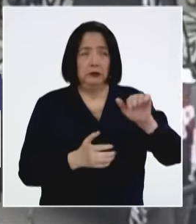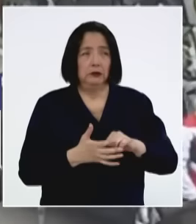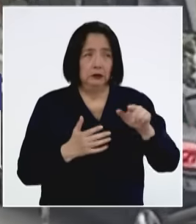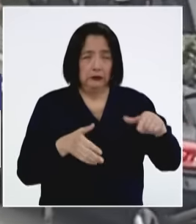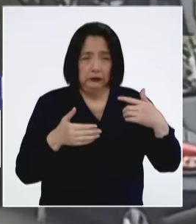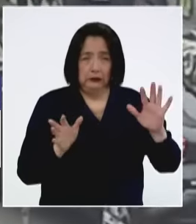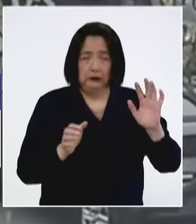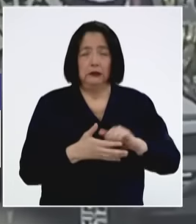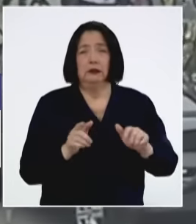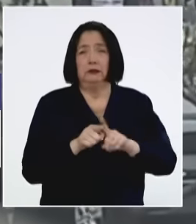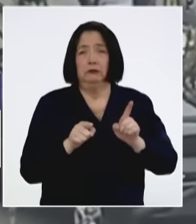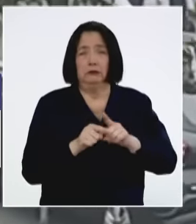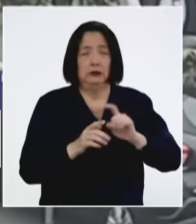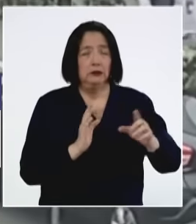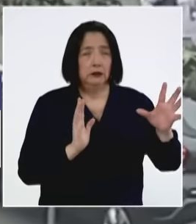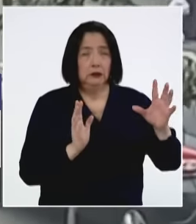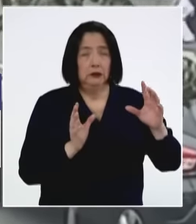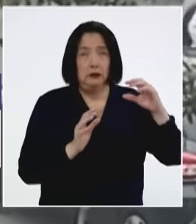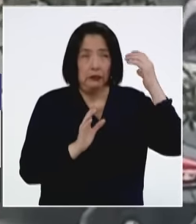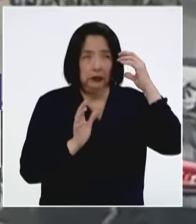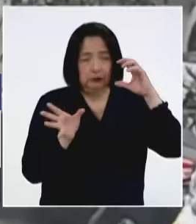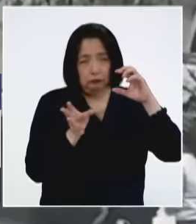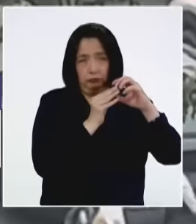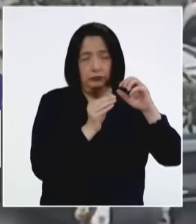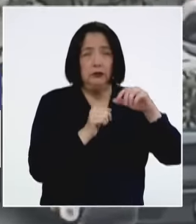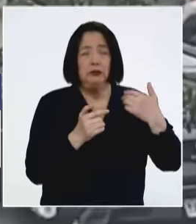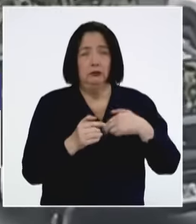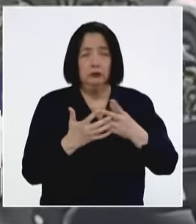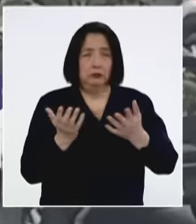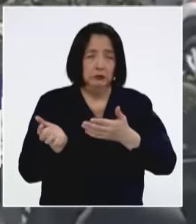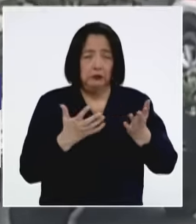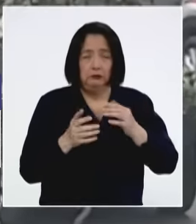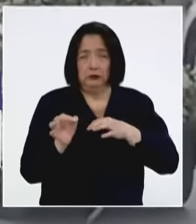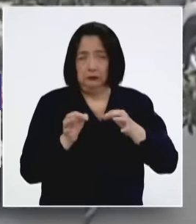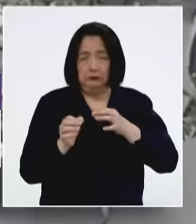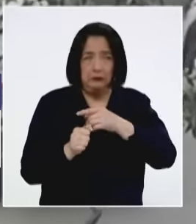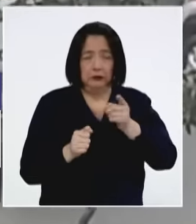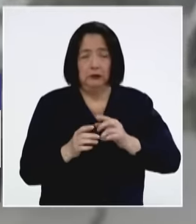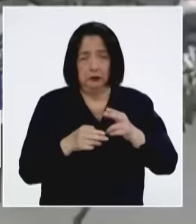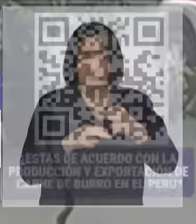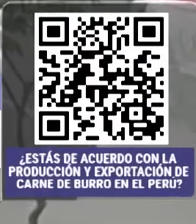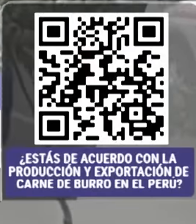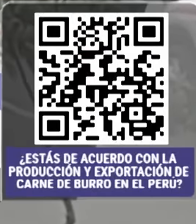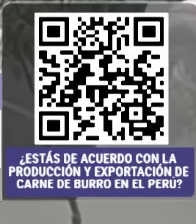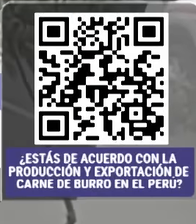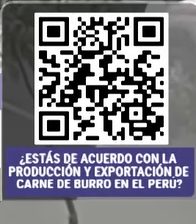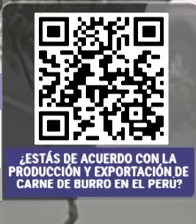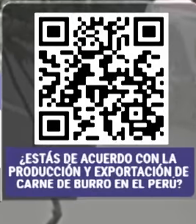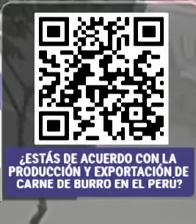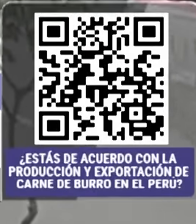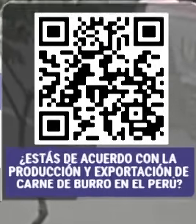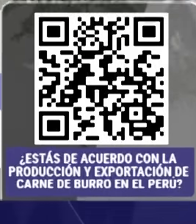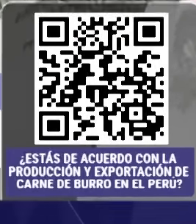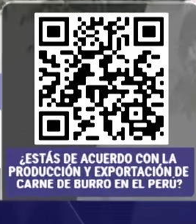hecho ya ha quedado también registrado en cámaras, así que nosotros vamos a llevarles todos estos detalles en algunos instantes, Lorena. Claro, es